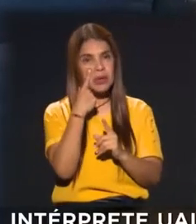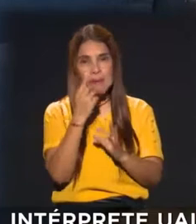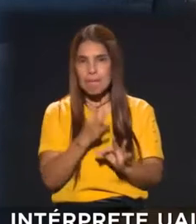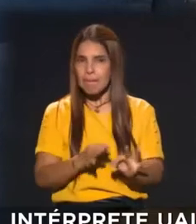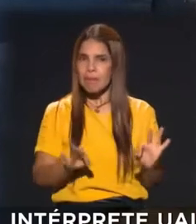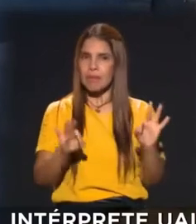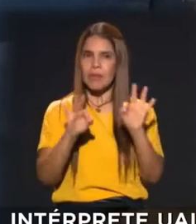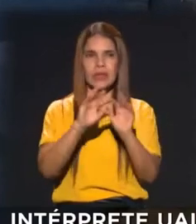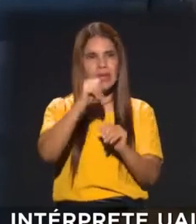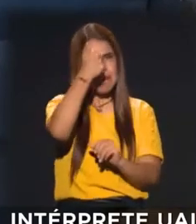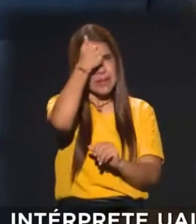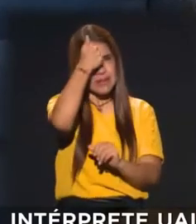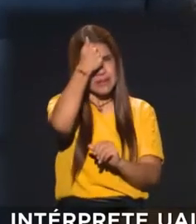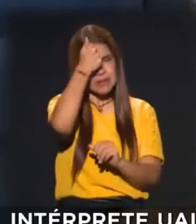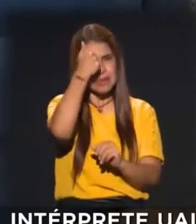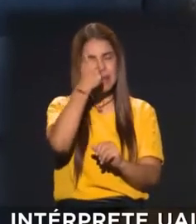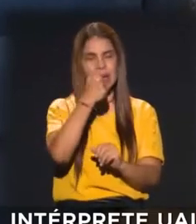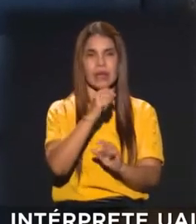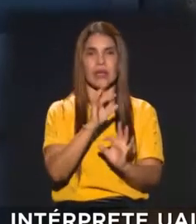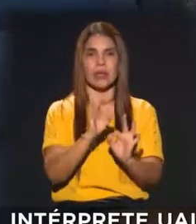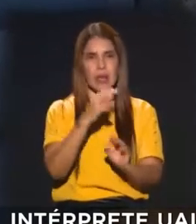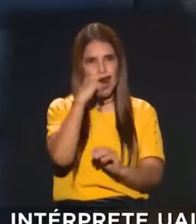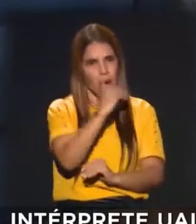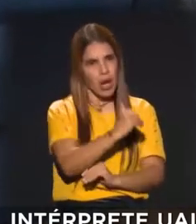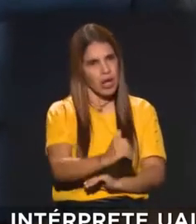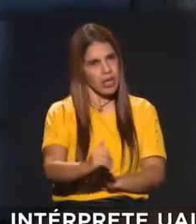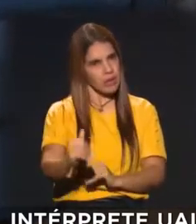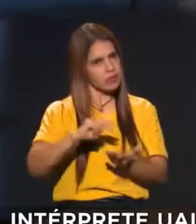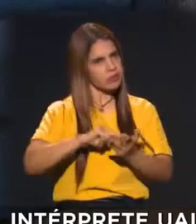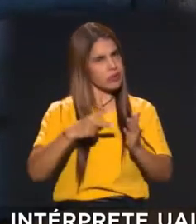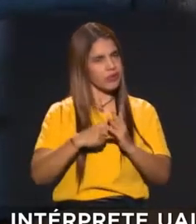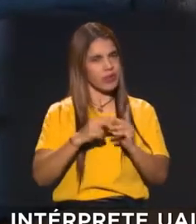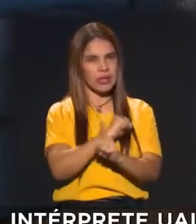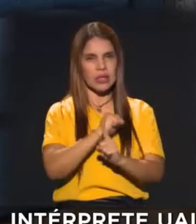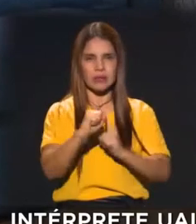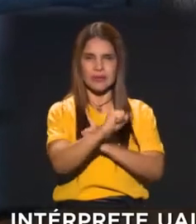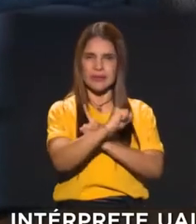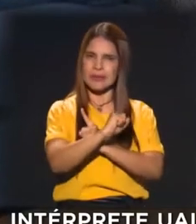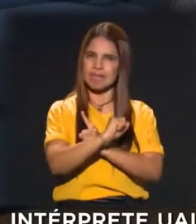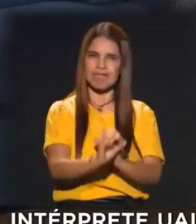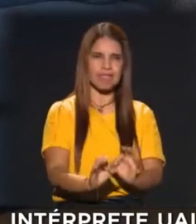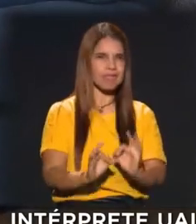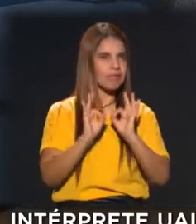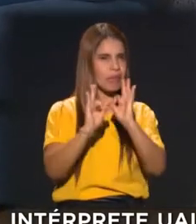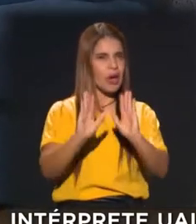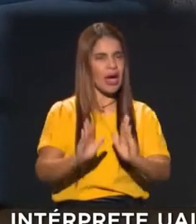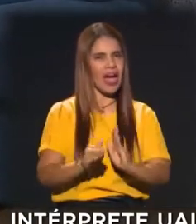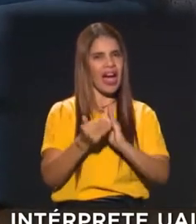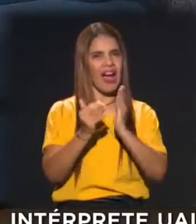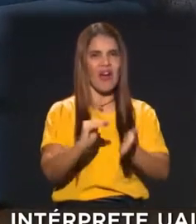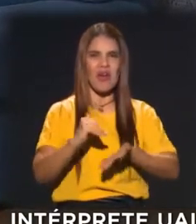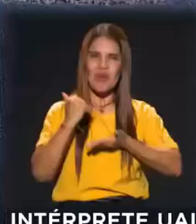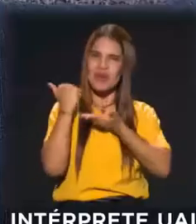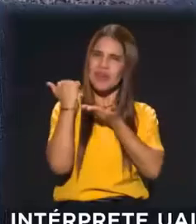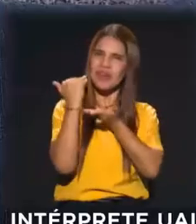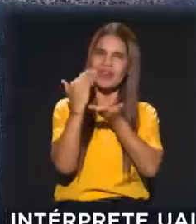duda, para los que tenemos hijos y los que no tienen hijos, es los niños y las niñas. Entonces, un buen regalo, un muy buen regalo